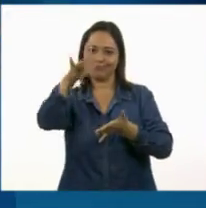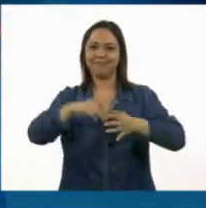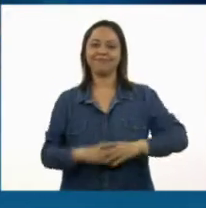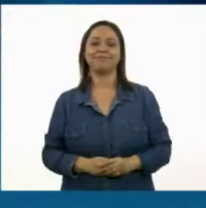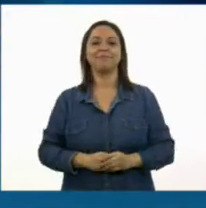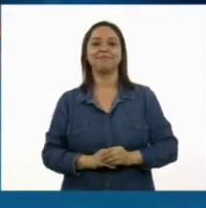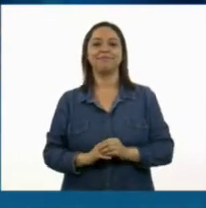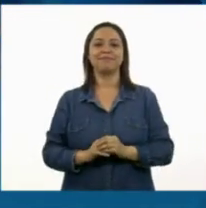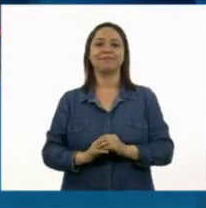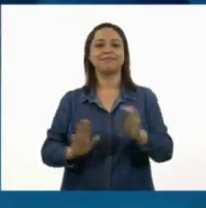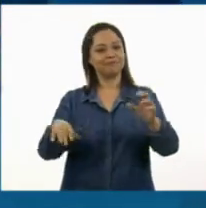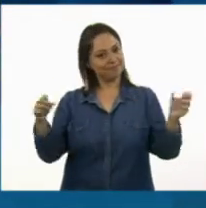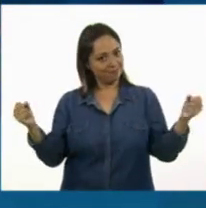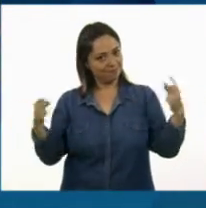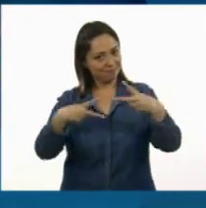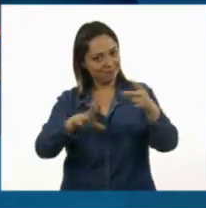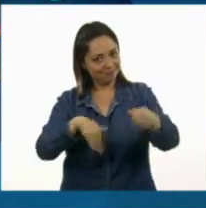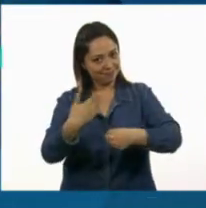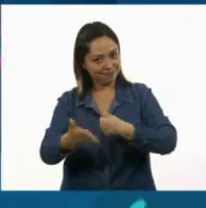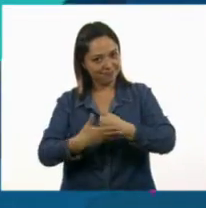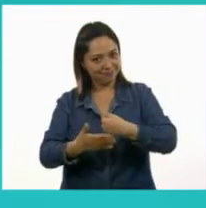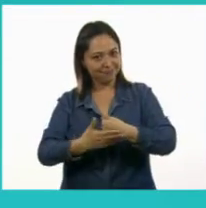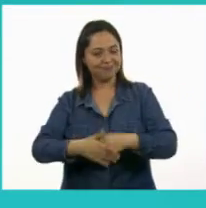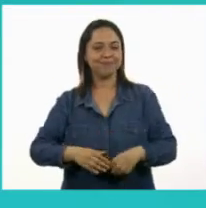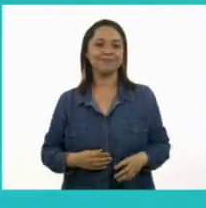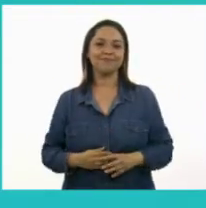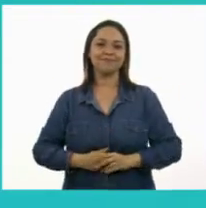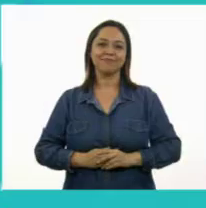Nos vemos en el camino.